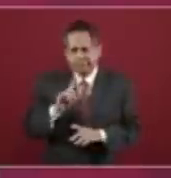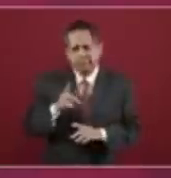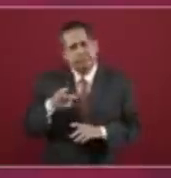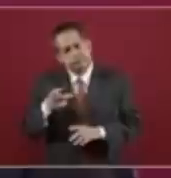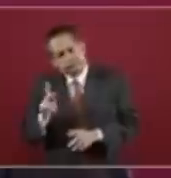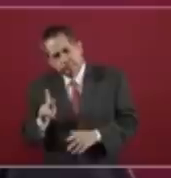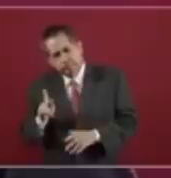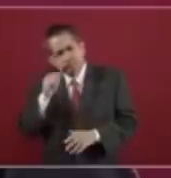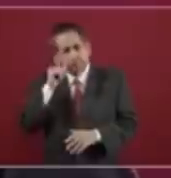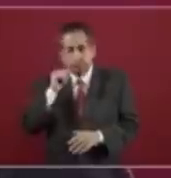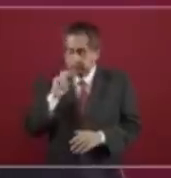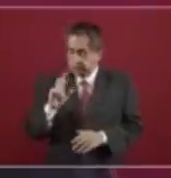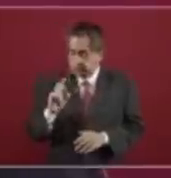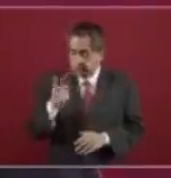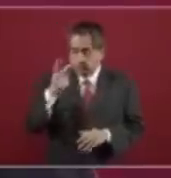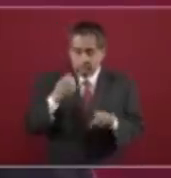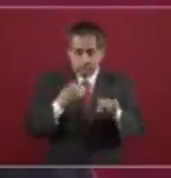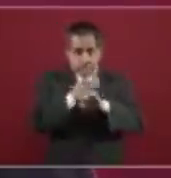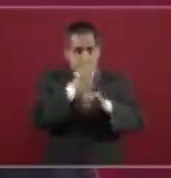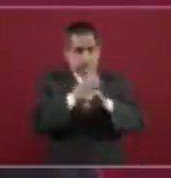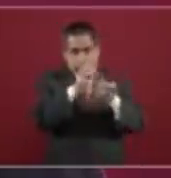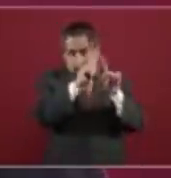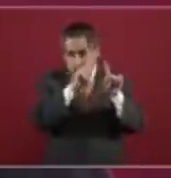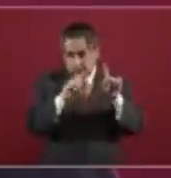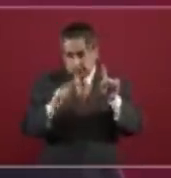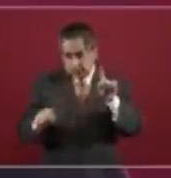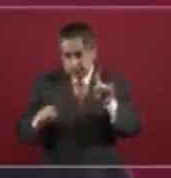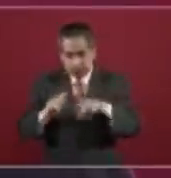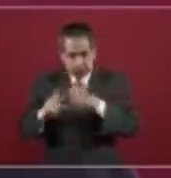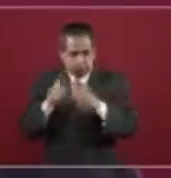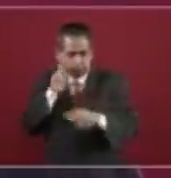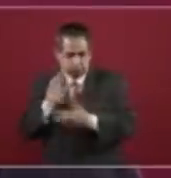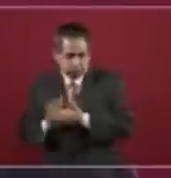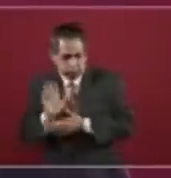los 32 estados, lo puedo probar,